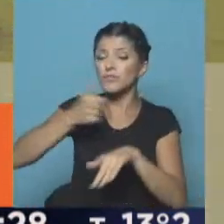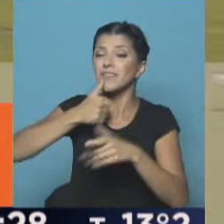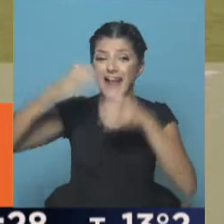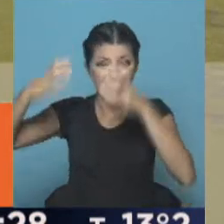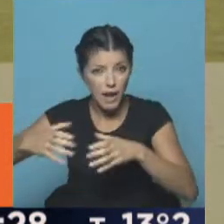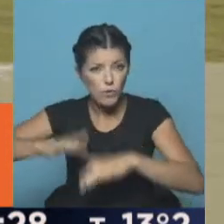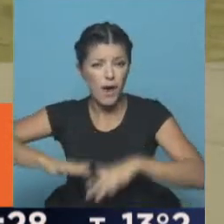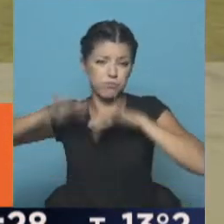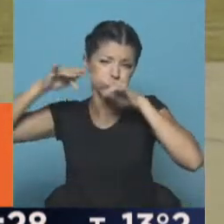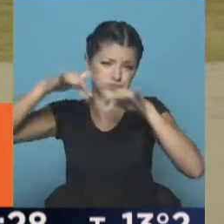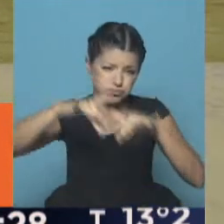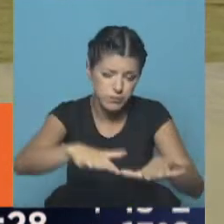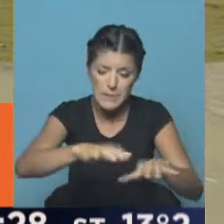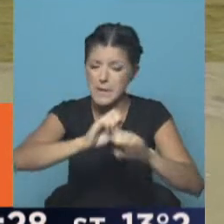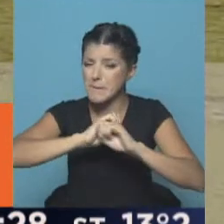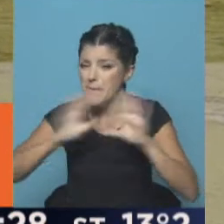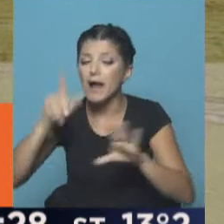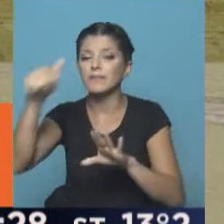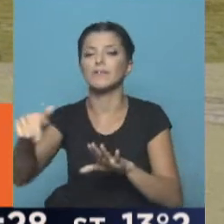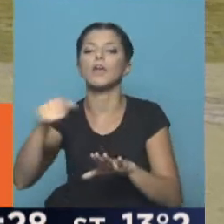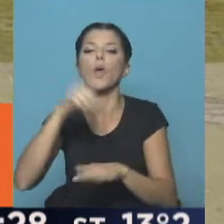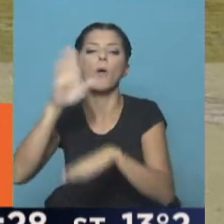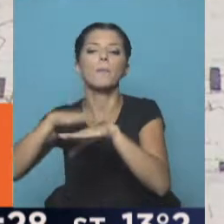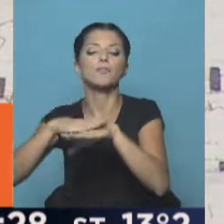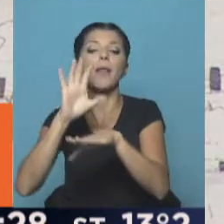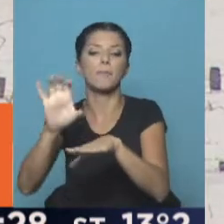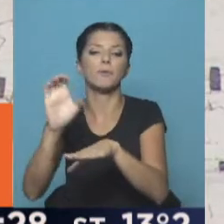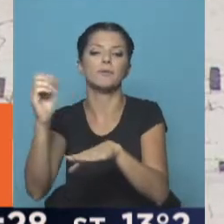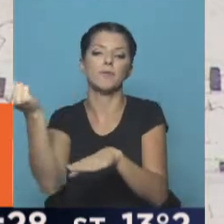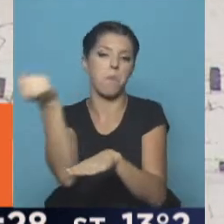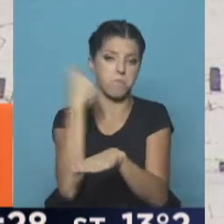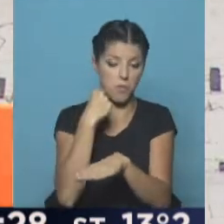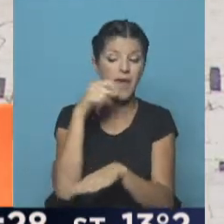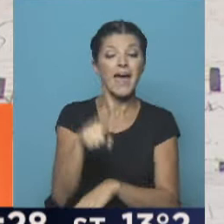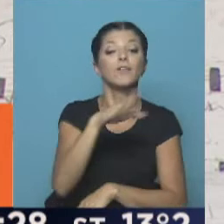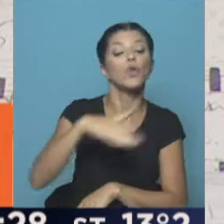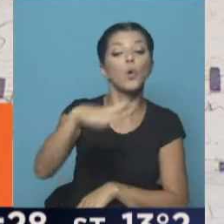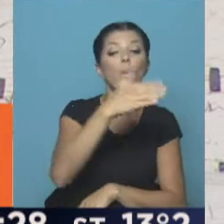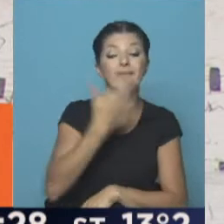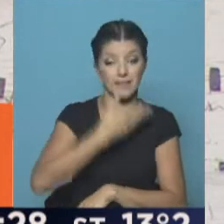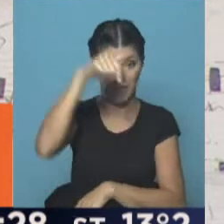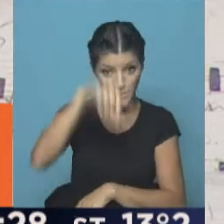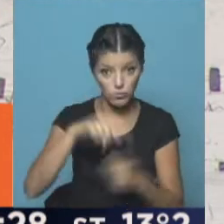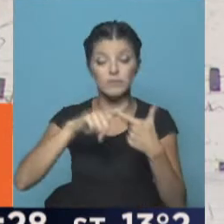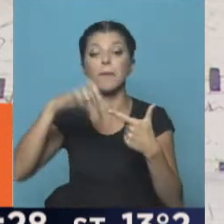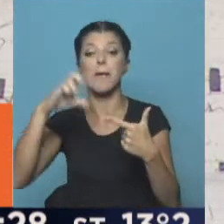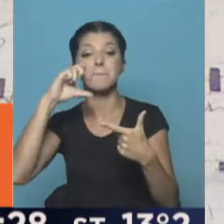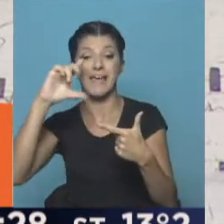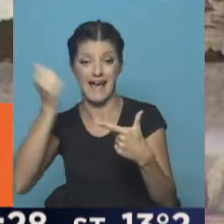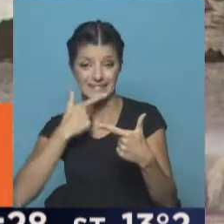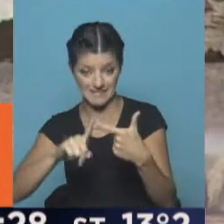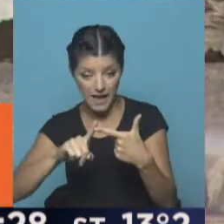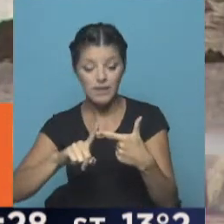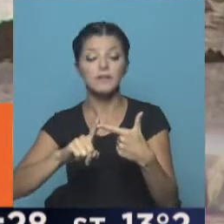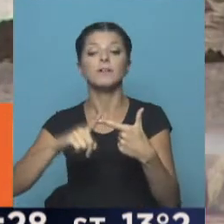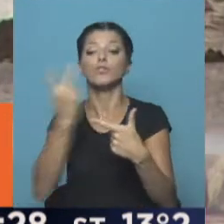abandono de las autoridades nacionales. La laguna de Melincué forma parte del sistema de cuencas del sur santafesino, lo mismo que La Picasa, y está ubicada a